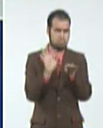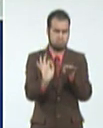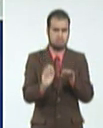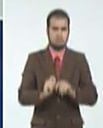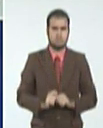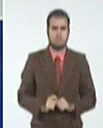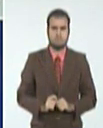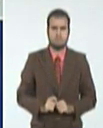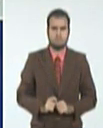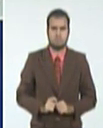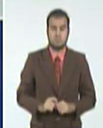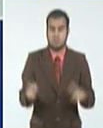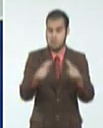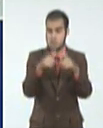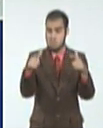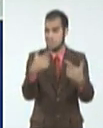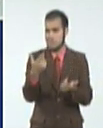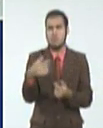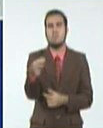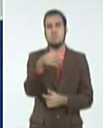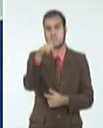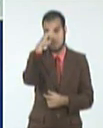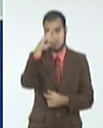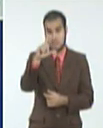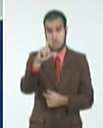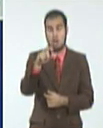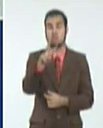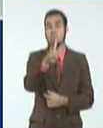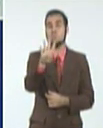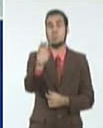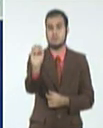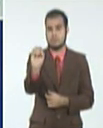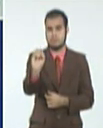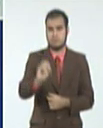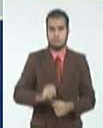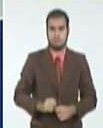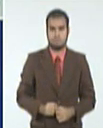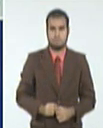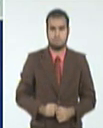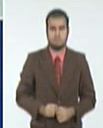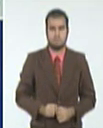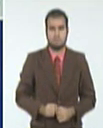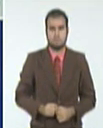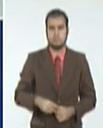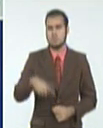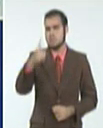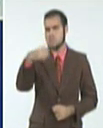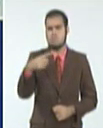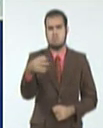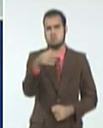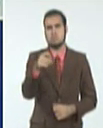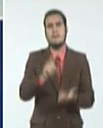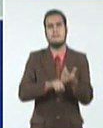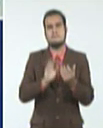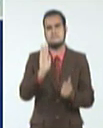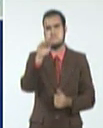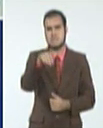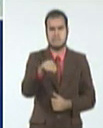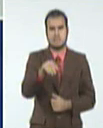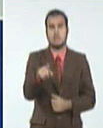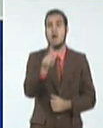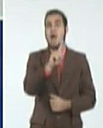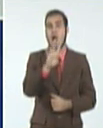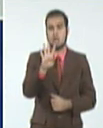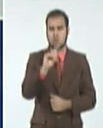en el municipio de Santa Clara, 240, pero también diagnosticó casos en los restantes municipios de su